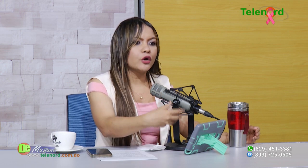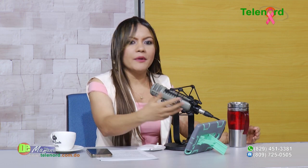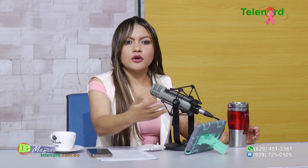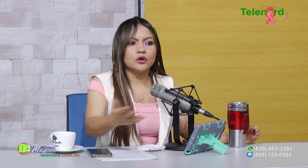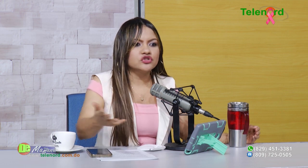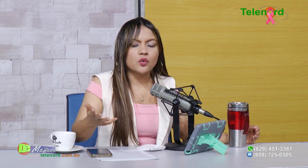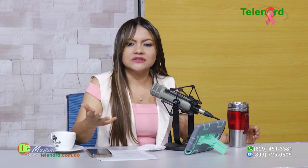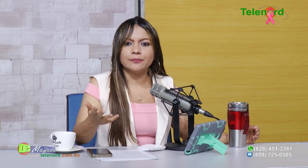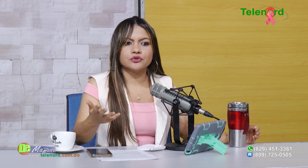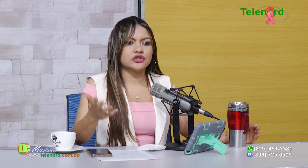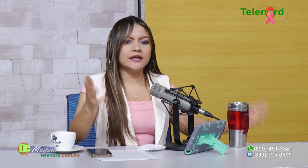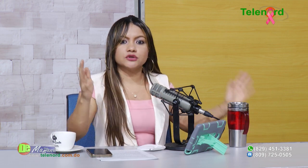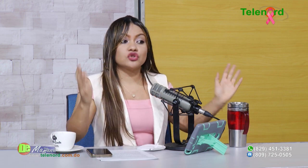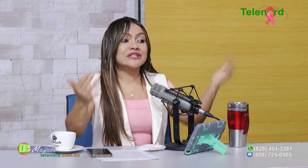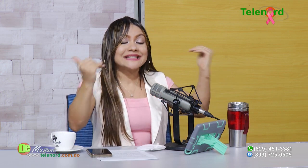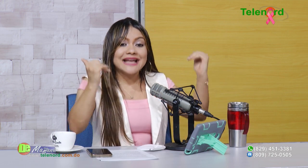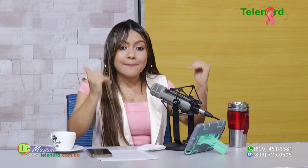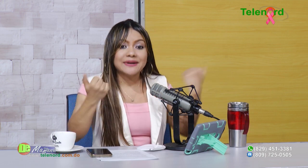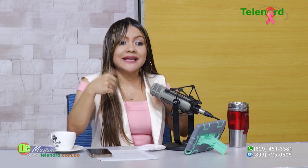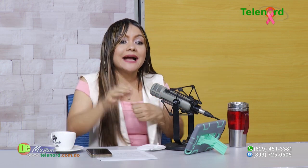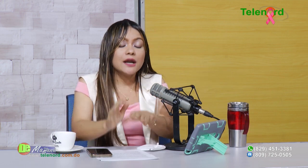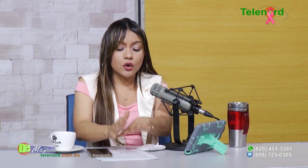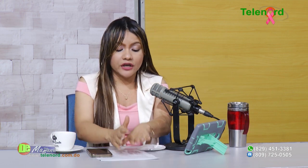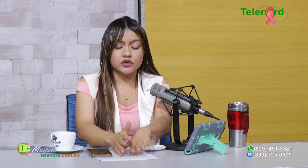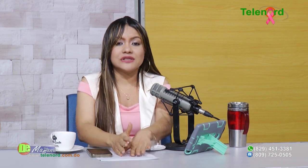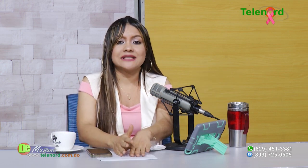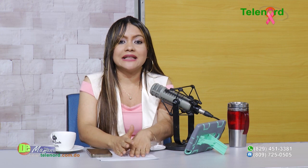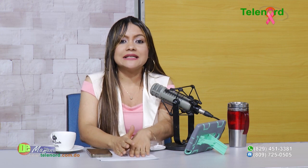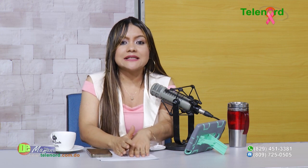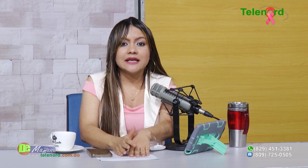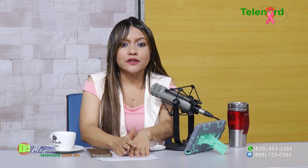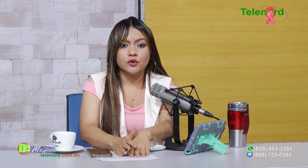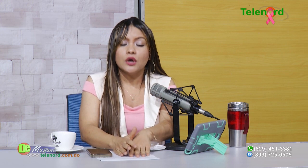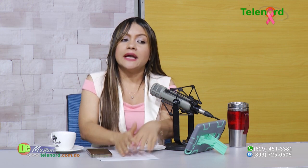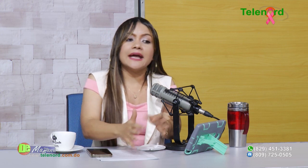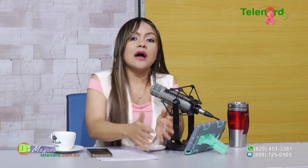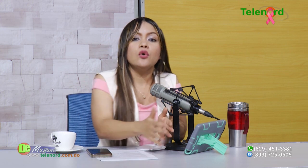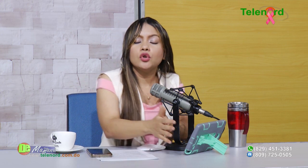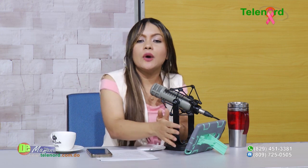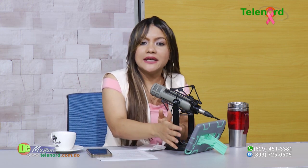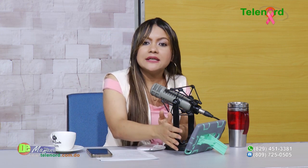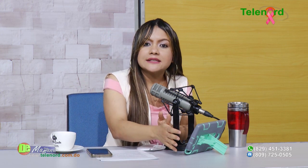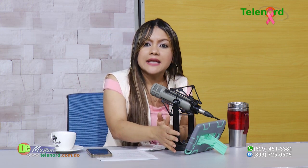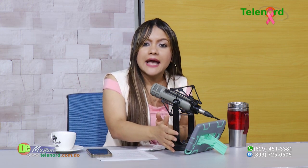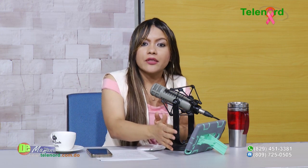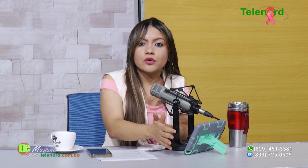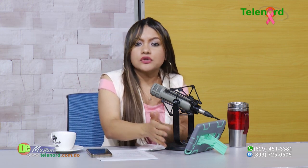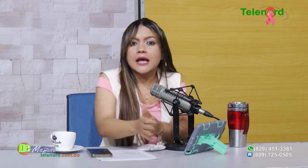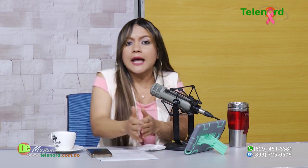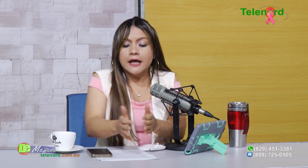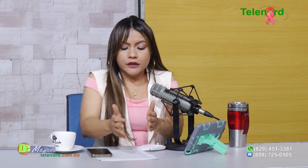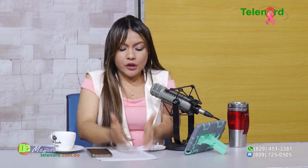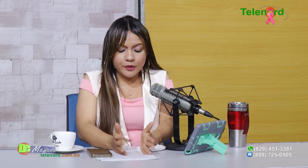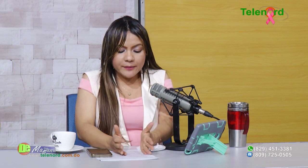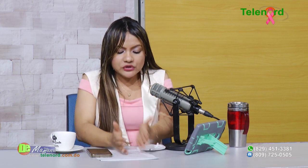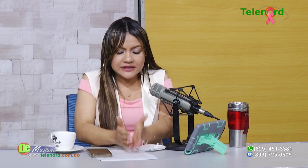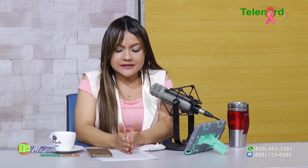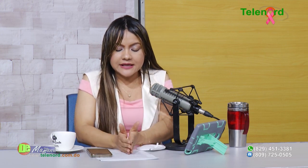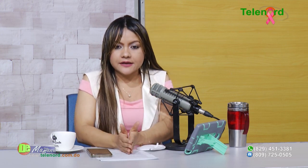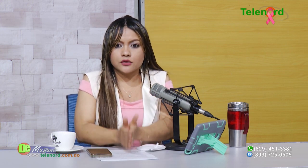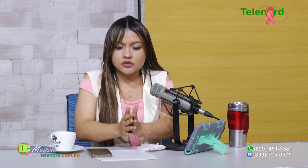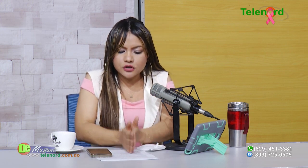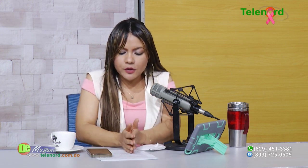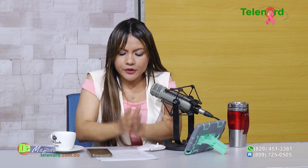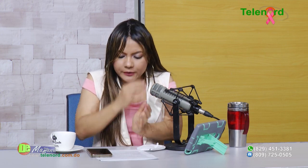por lo menos en un 50 por ciento si se aplica lo que ellos están diciendo que aún no ha iniciado o sea no podemos